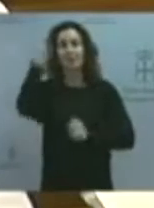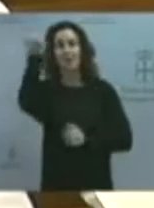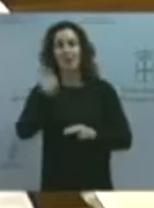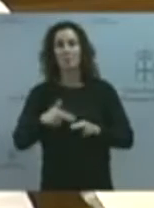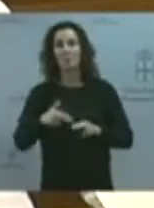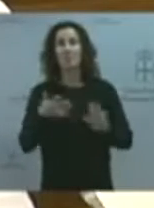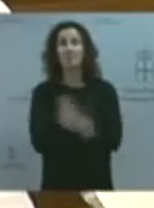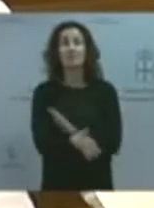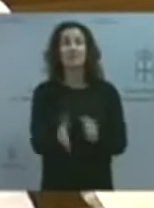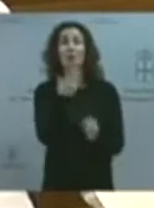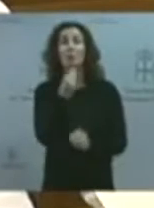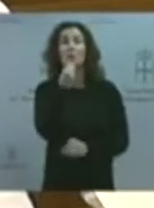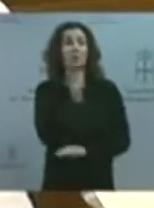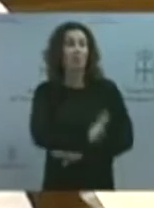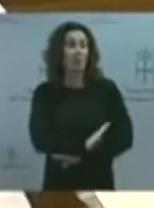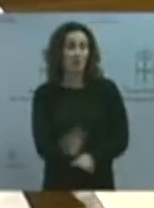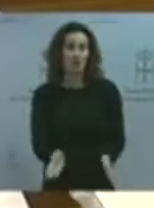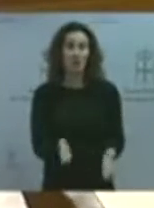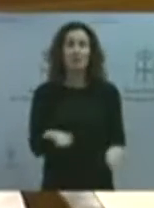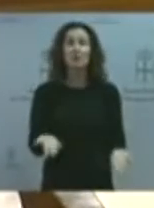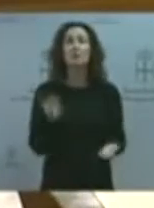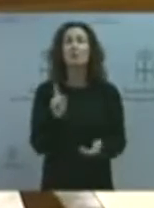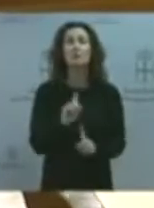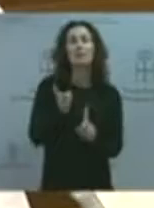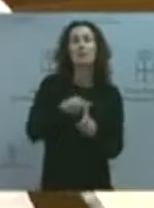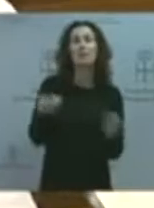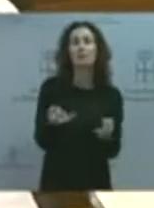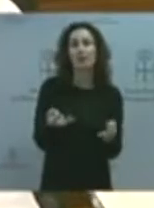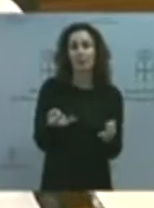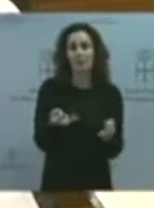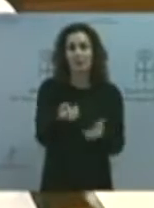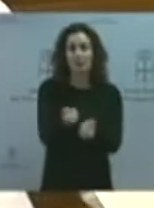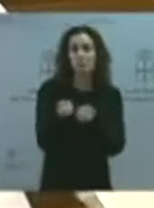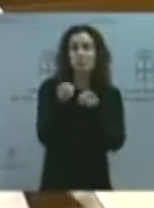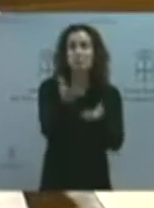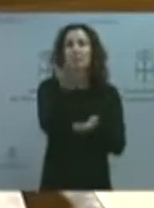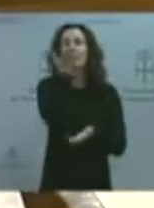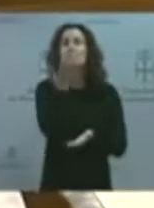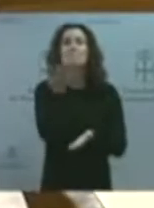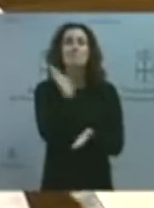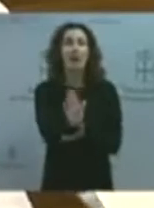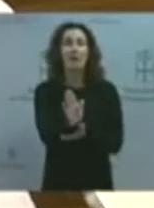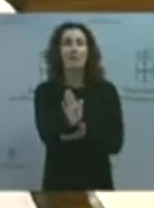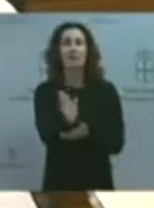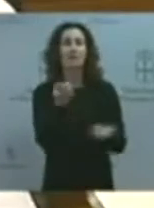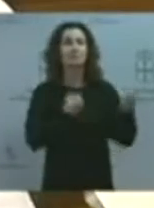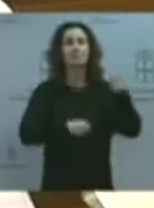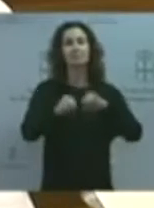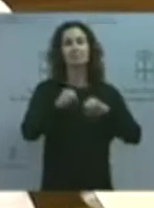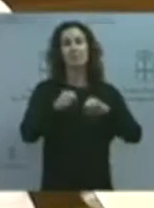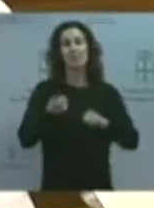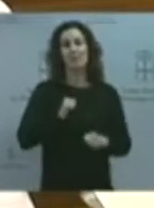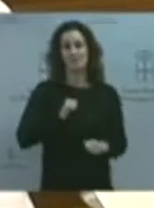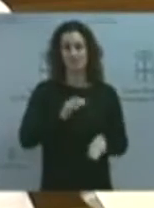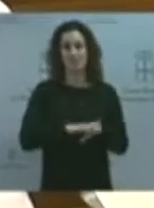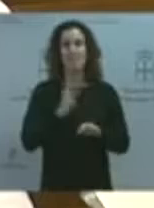se consigue con ello es comunicar una imagen, un postureo institucional que beneficia al Gobierno, pero no forzosamente a